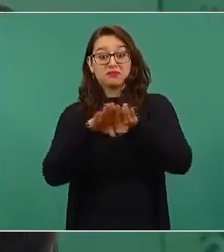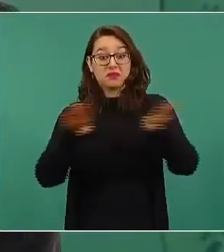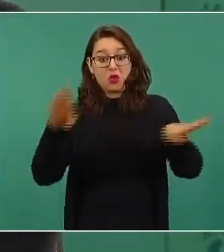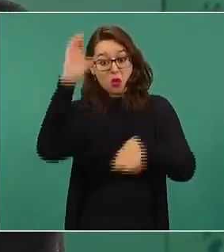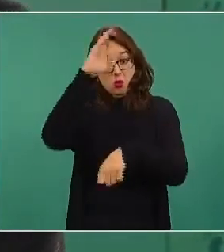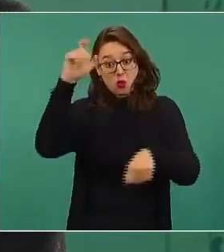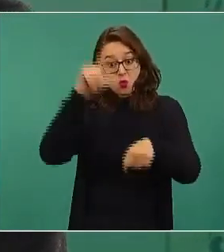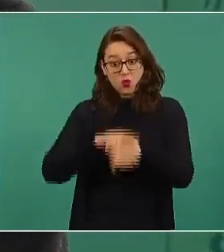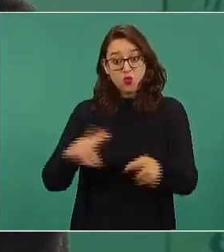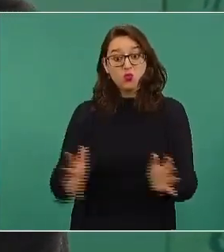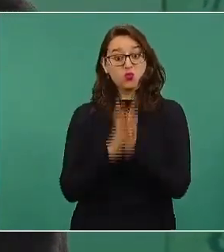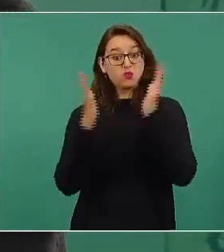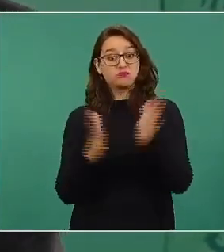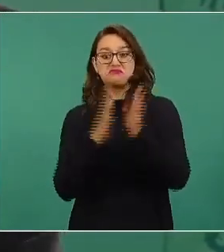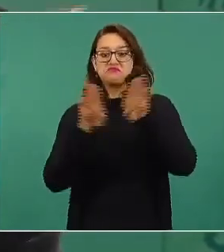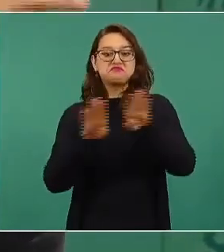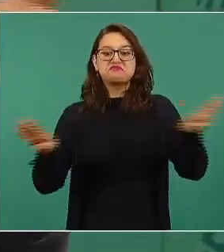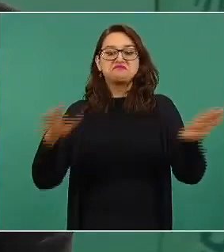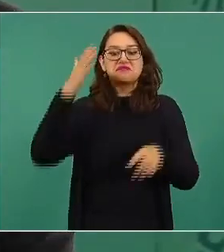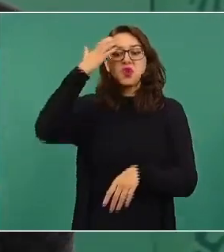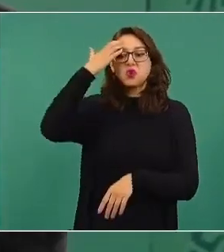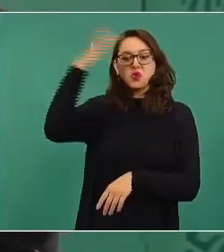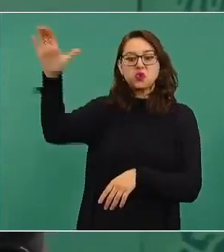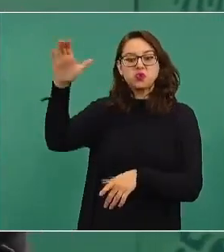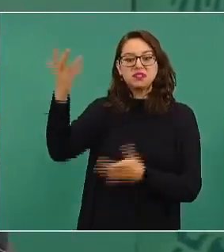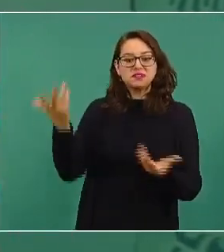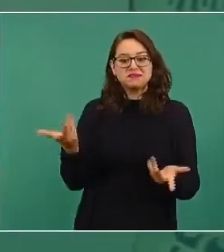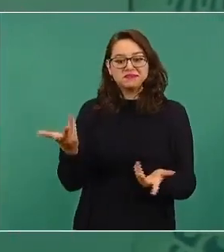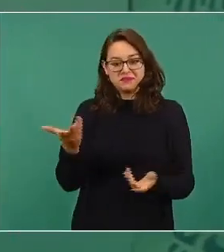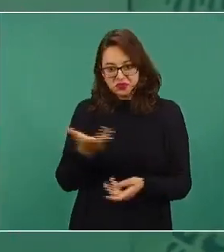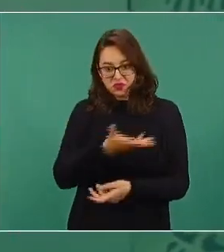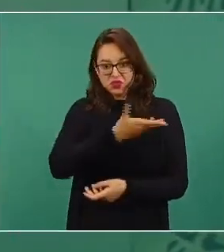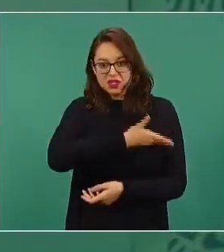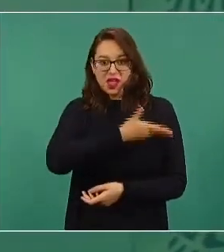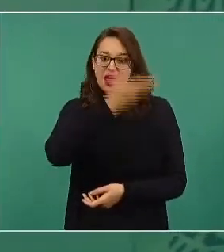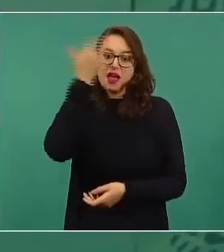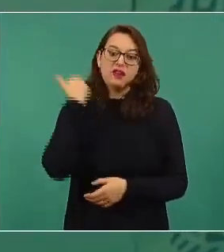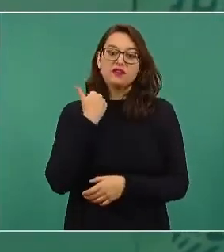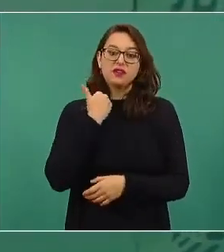democrática, porque en algunos estados del país